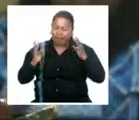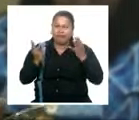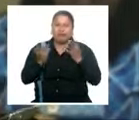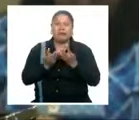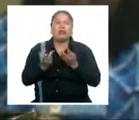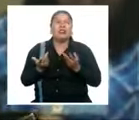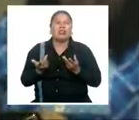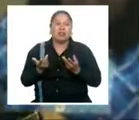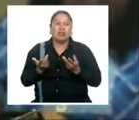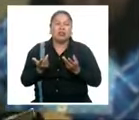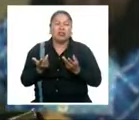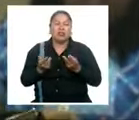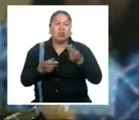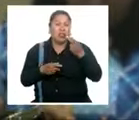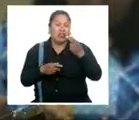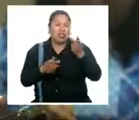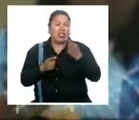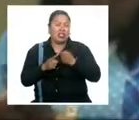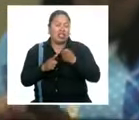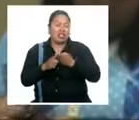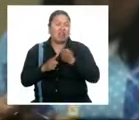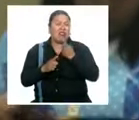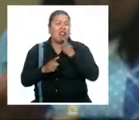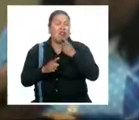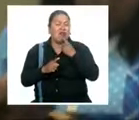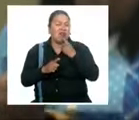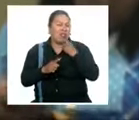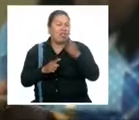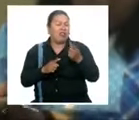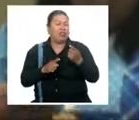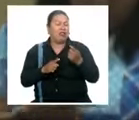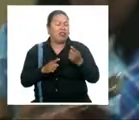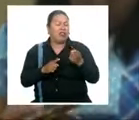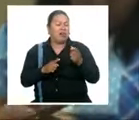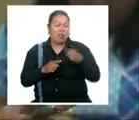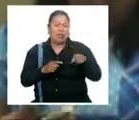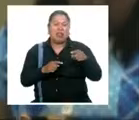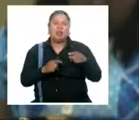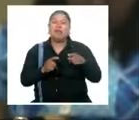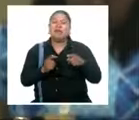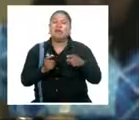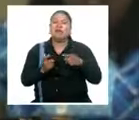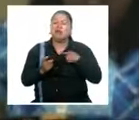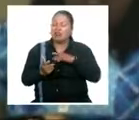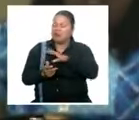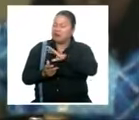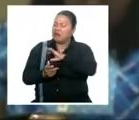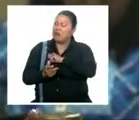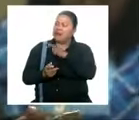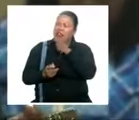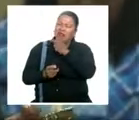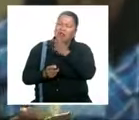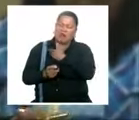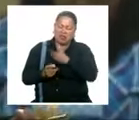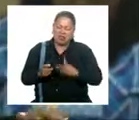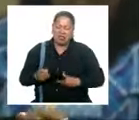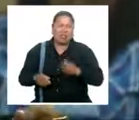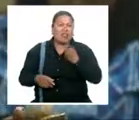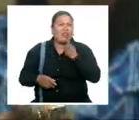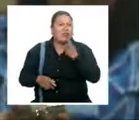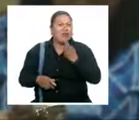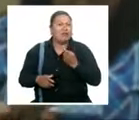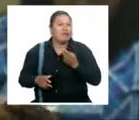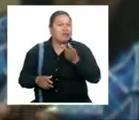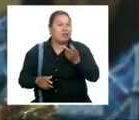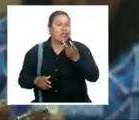del presidente Andrés Manuel, señalan ellos, supongo dando referencia al presidente de México. Esta situación pues